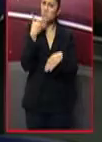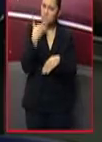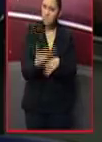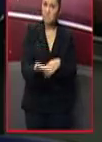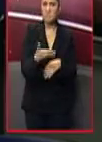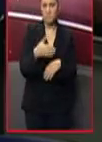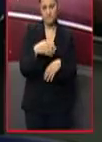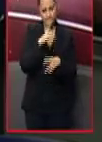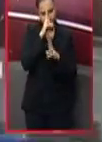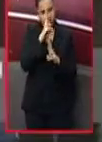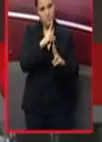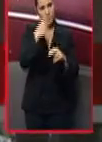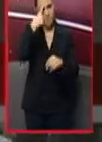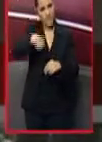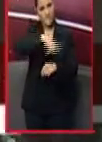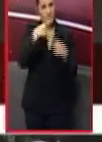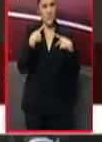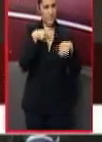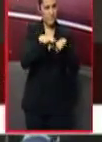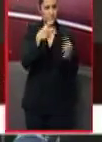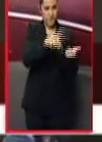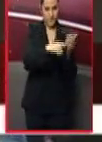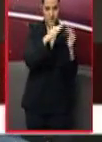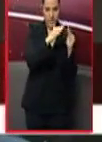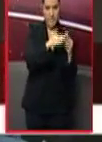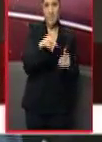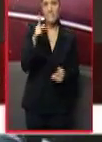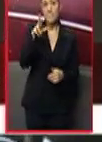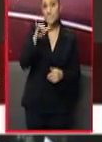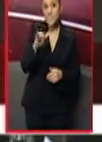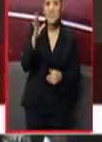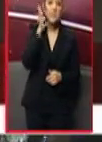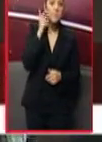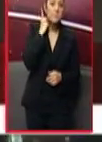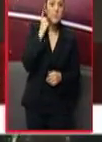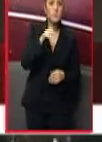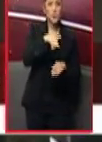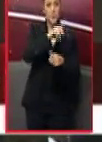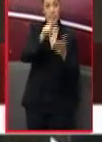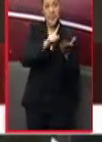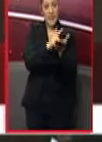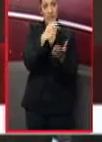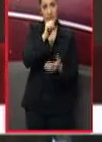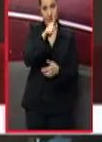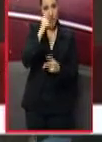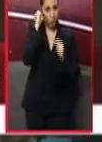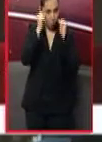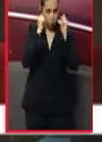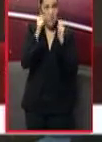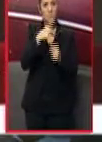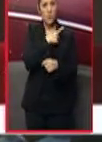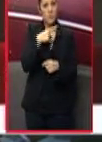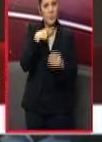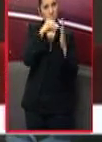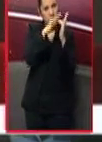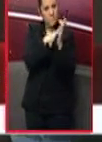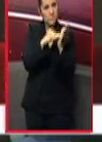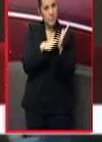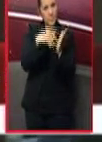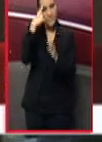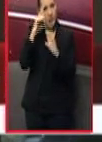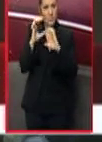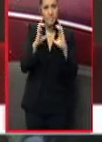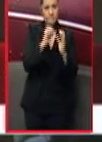PRI en la Cámara de Diputados planteó reformas a la Ley General de Turismo y Ley General de Salud con objeto de establecer criterios de prevención sanitaria en la industria